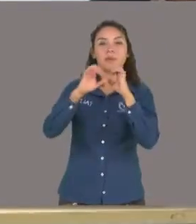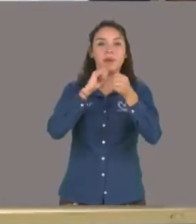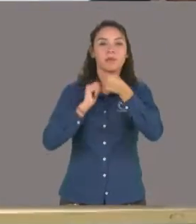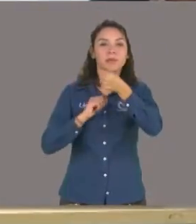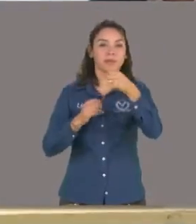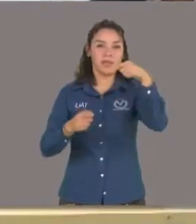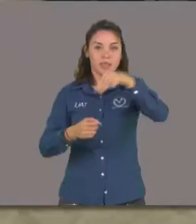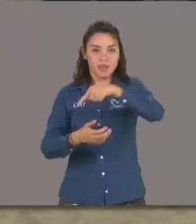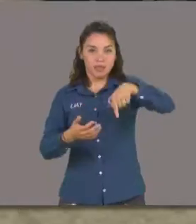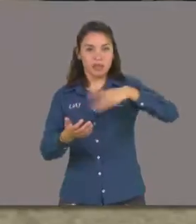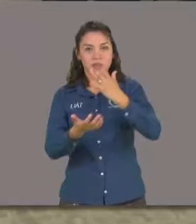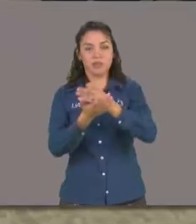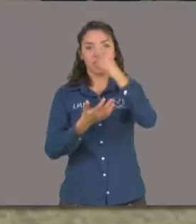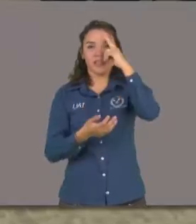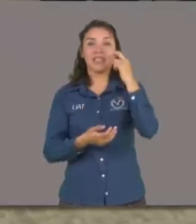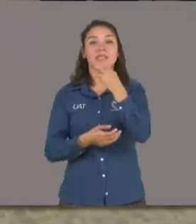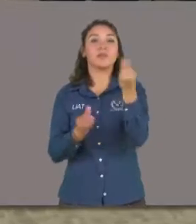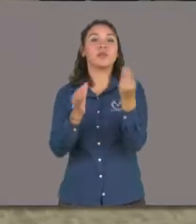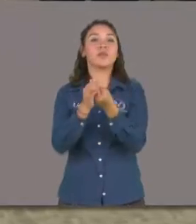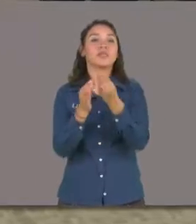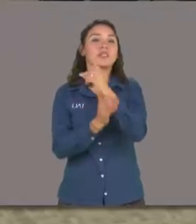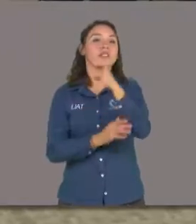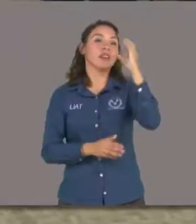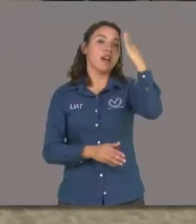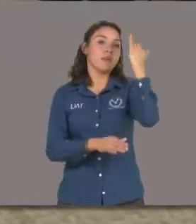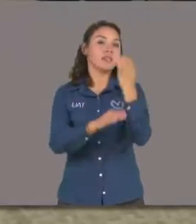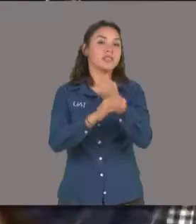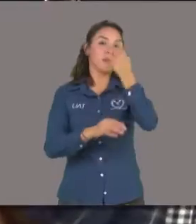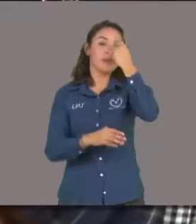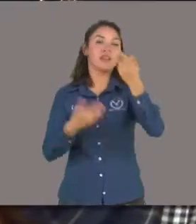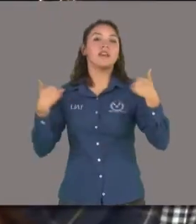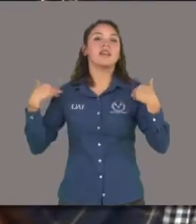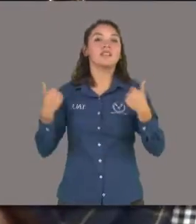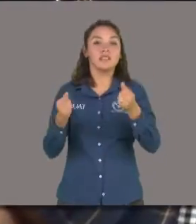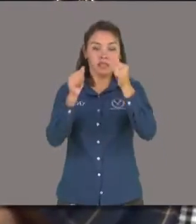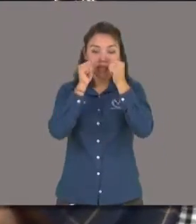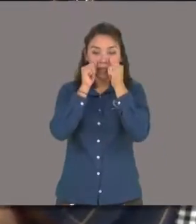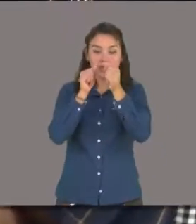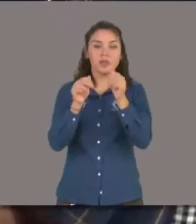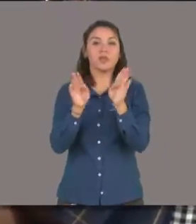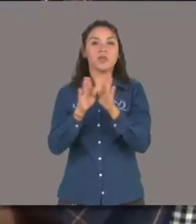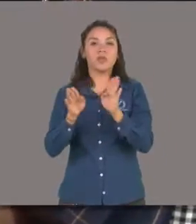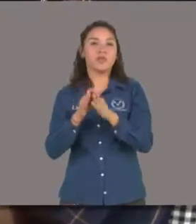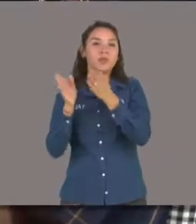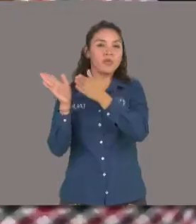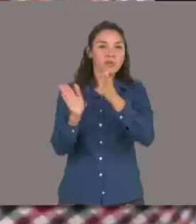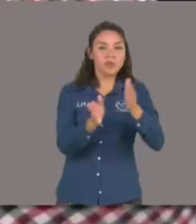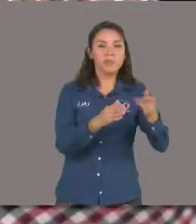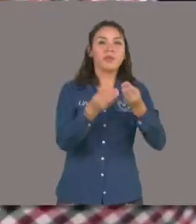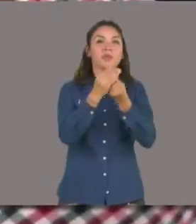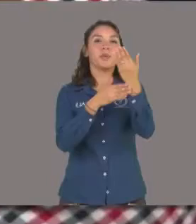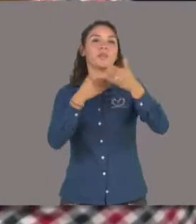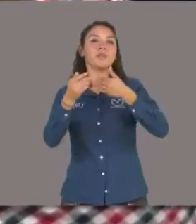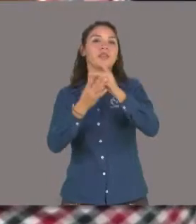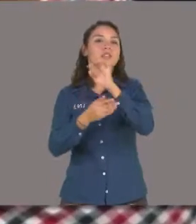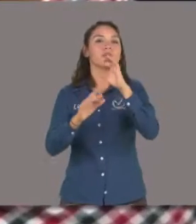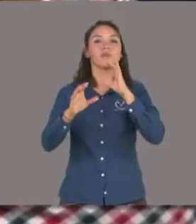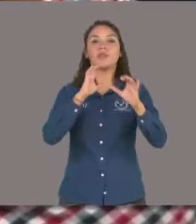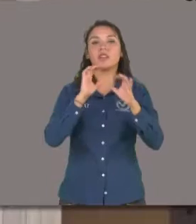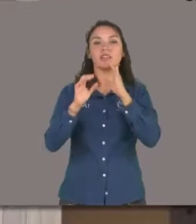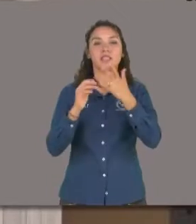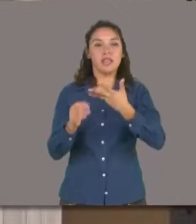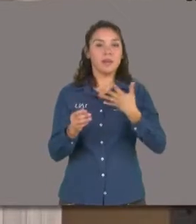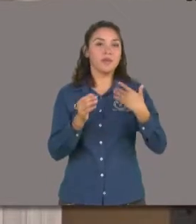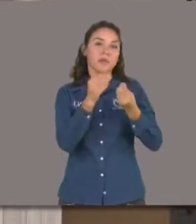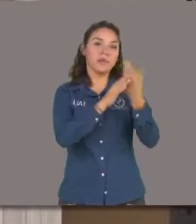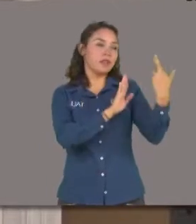comunicadores de la entidad. Se trató de un curso de capacitación para entender y atender en tiempo, forma y fondo los nuevos modelos de comunicación